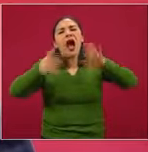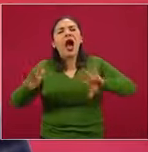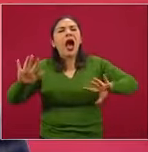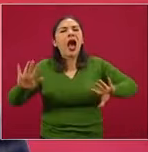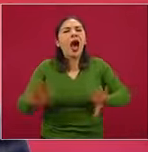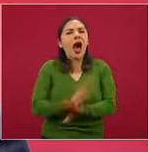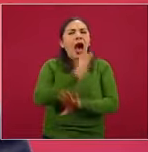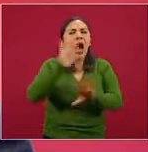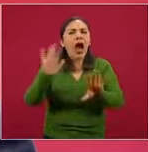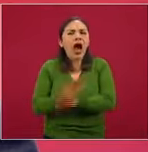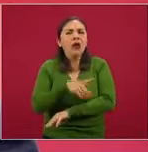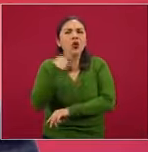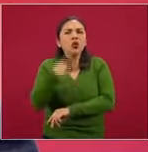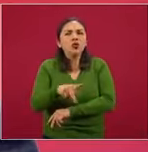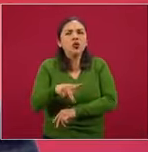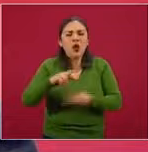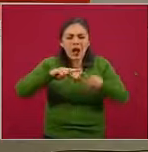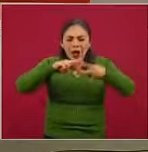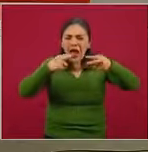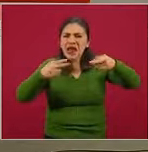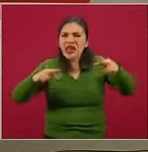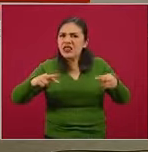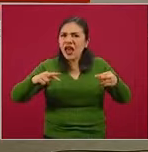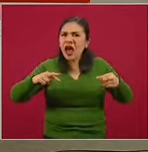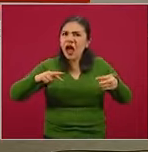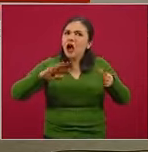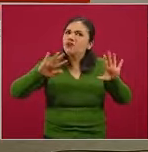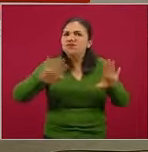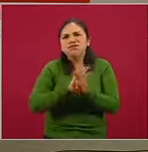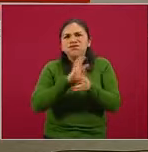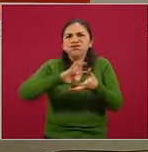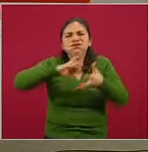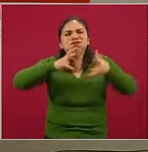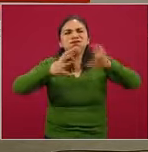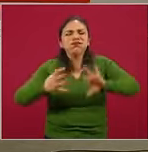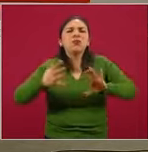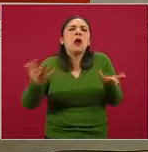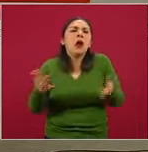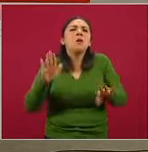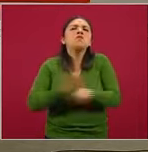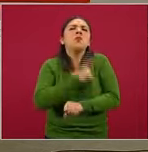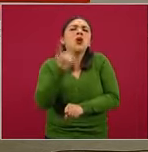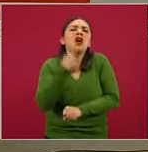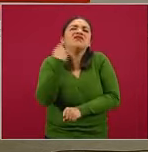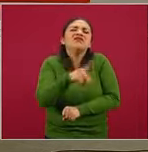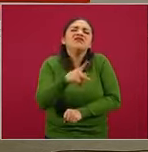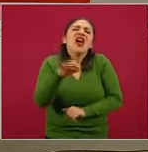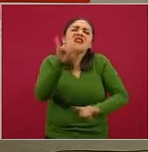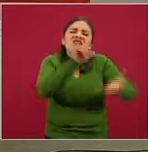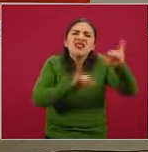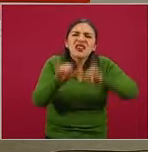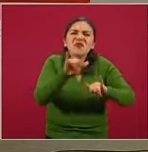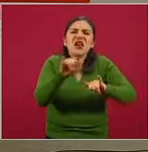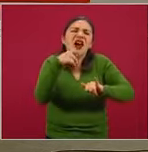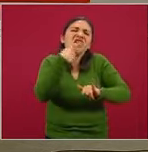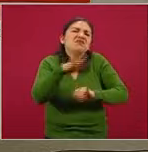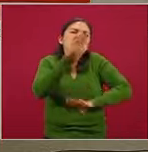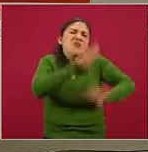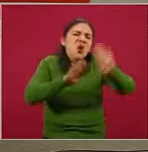modificación de su secuencia genética. Esto ocurre por distintas razones químicas y biológicas